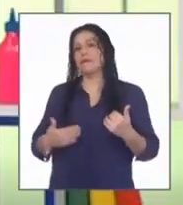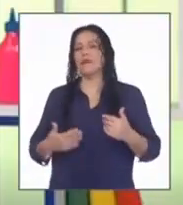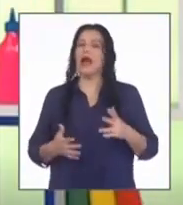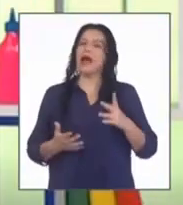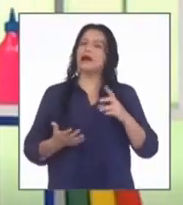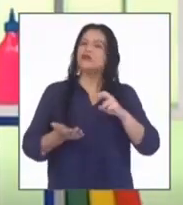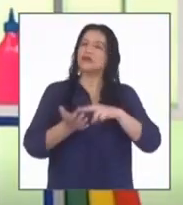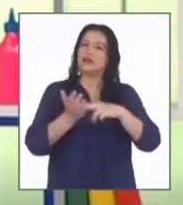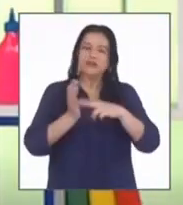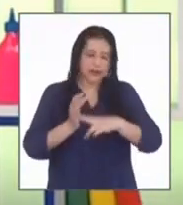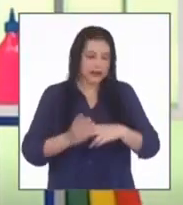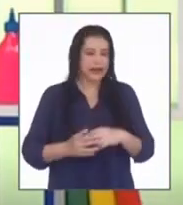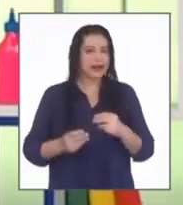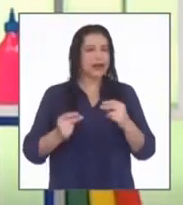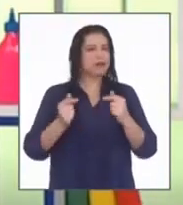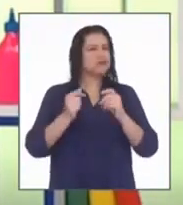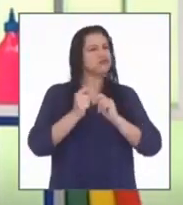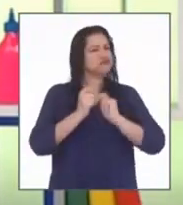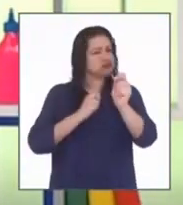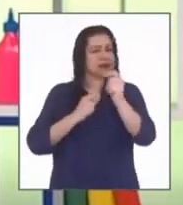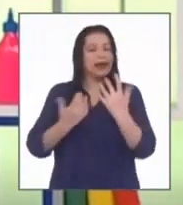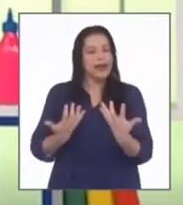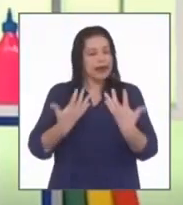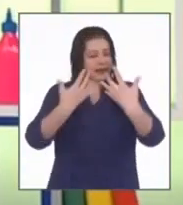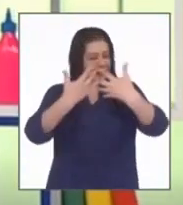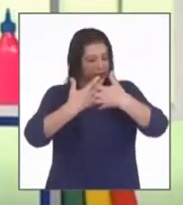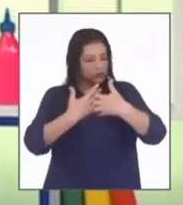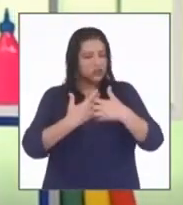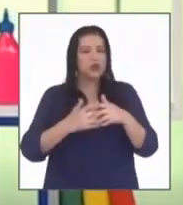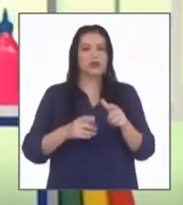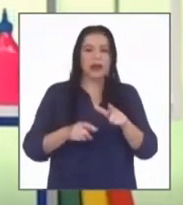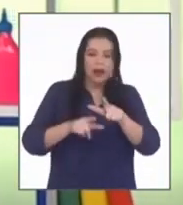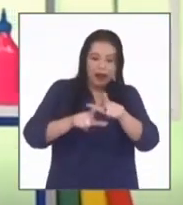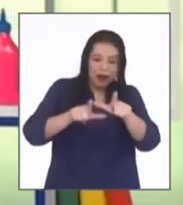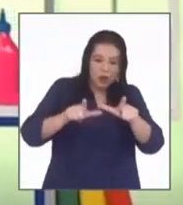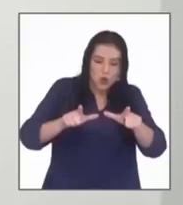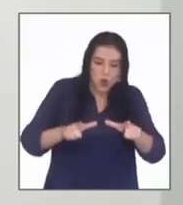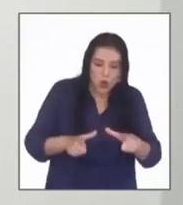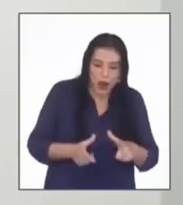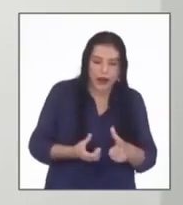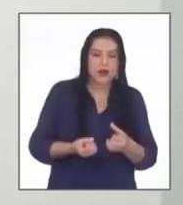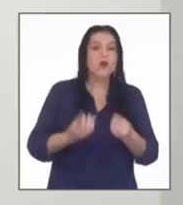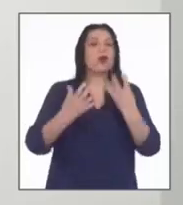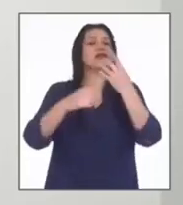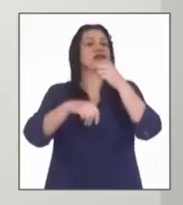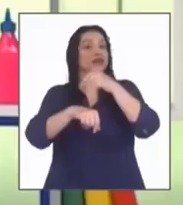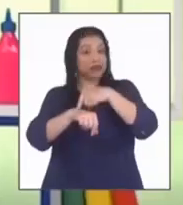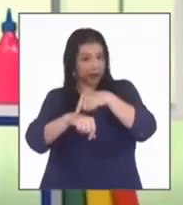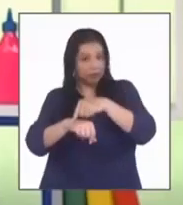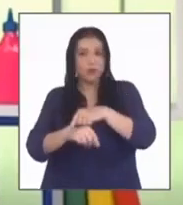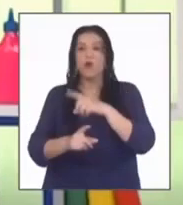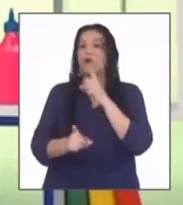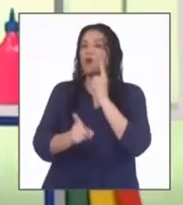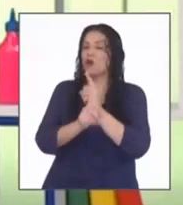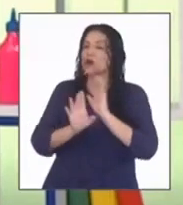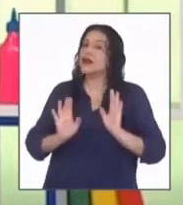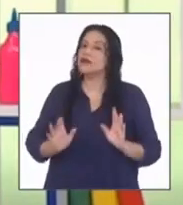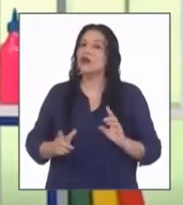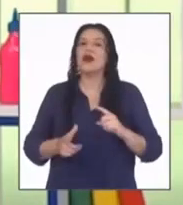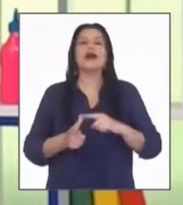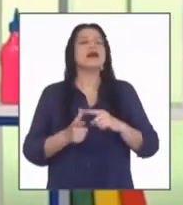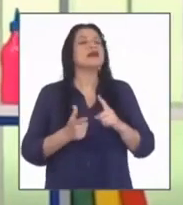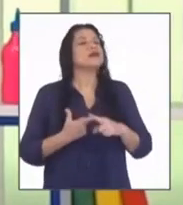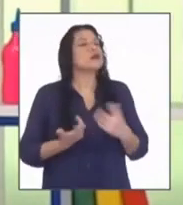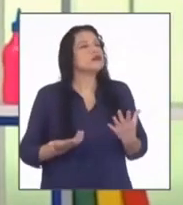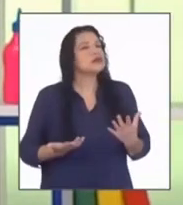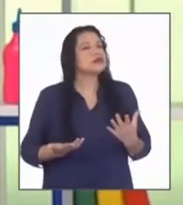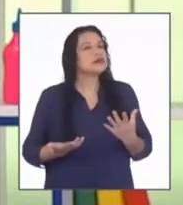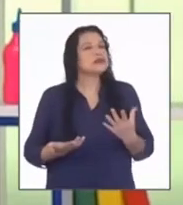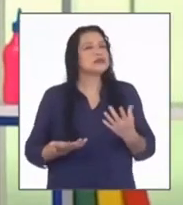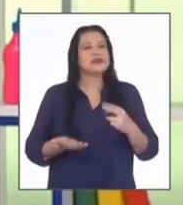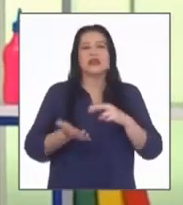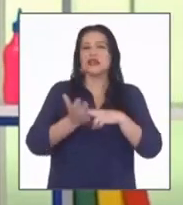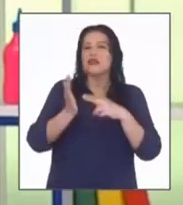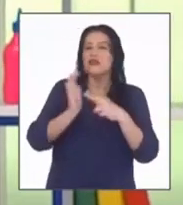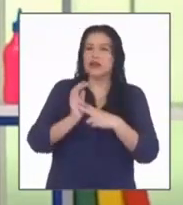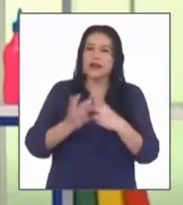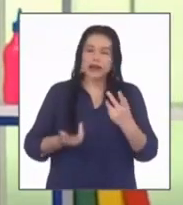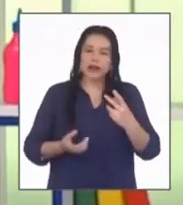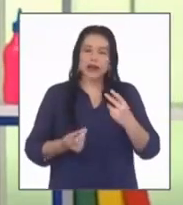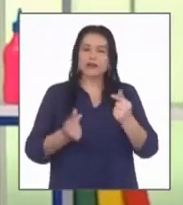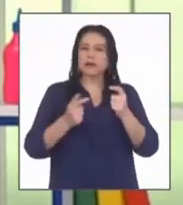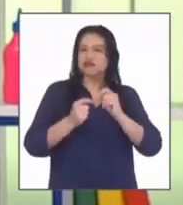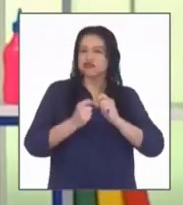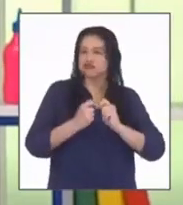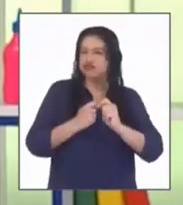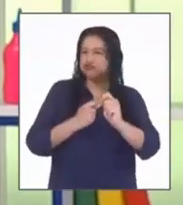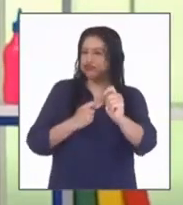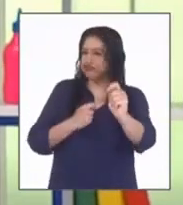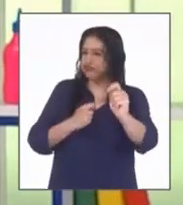Es decir, que la velocidad relaciona el espacio recorrido con una unidad de tiempo. Así es. Entonces, según eso, a esa velocidad